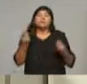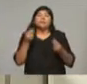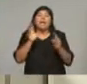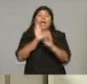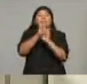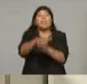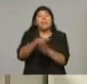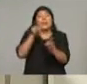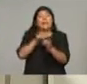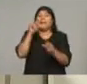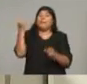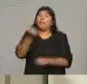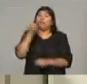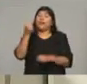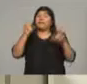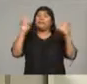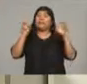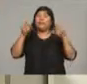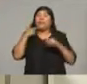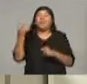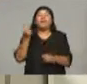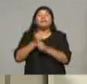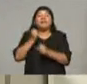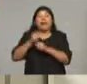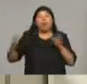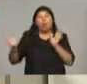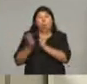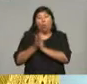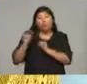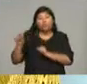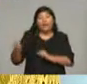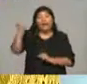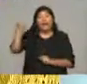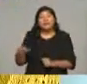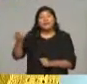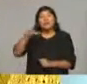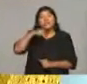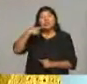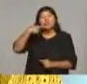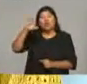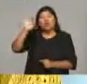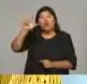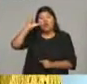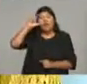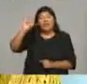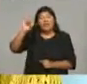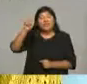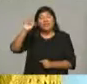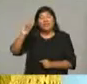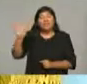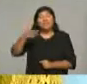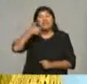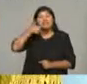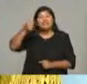género y cómo se realizan los trabajos conjuntos esta soledad sapag secretaria de paridad de género soledad gracias por venir buenas tardes